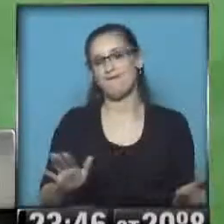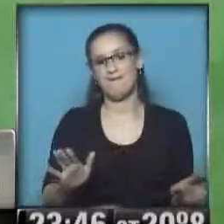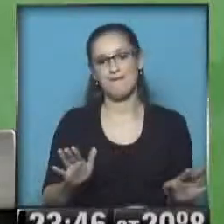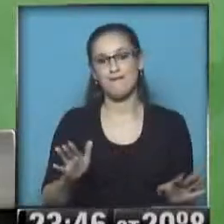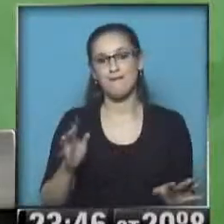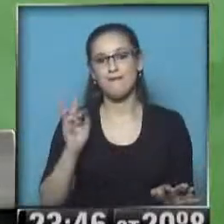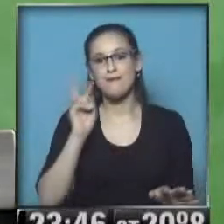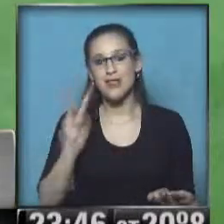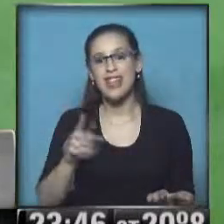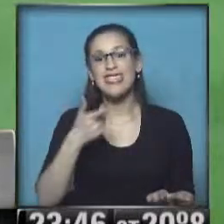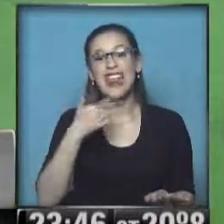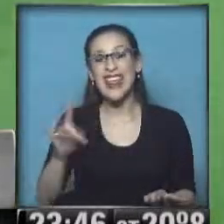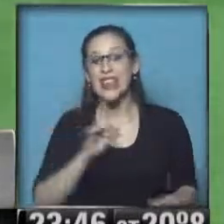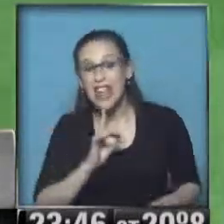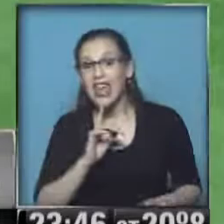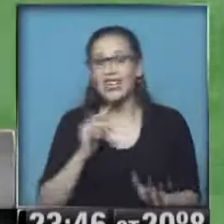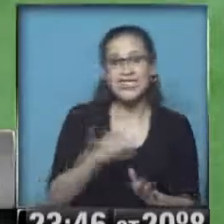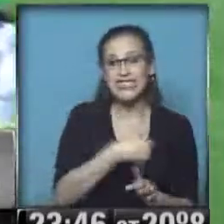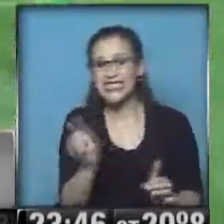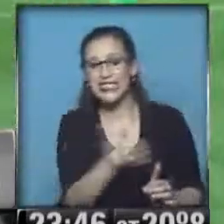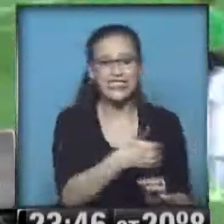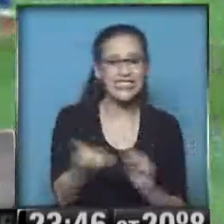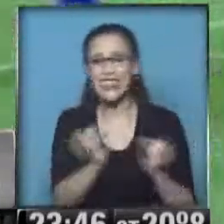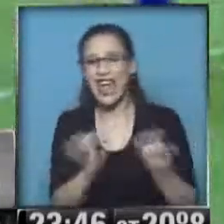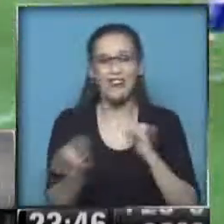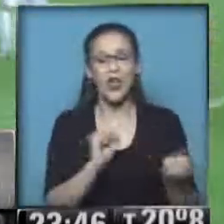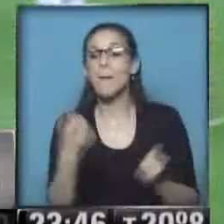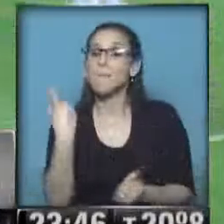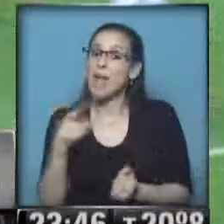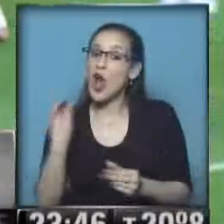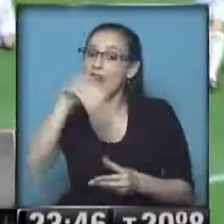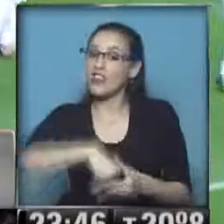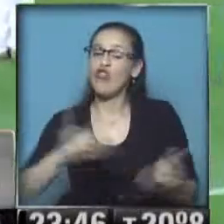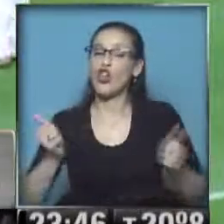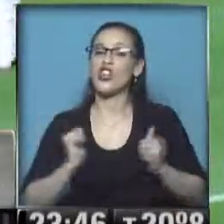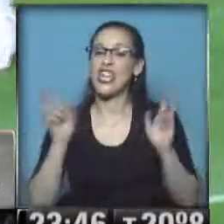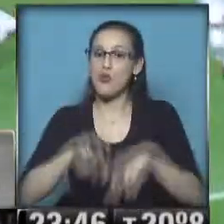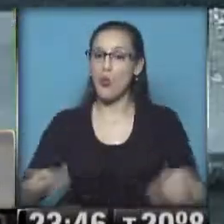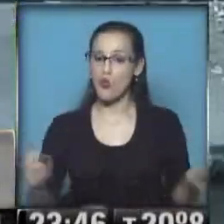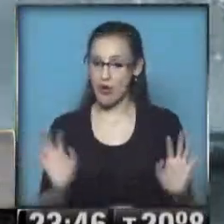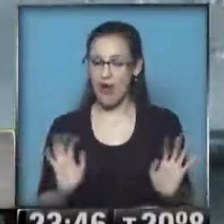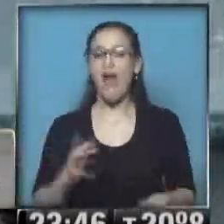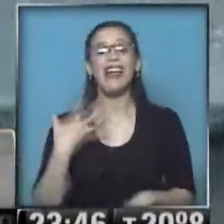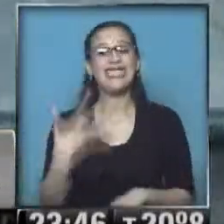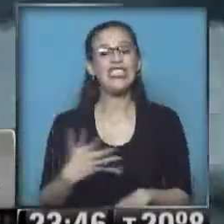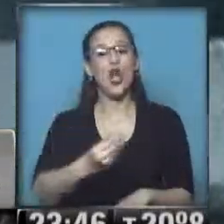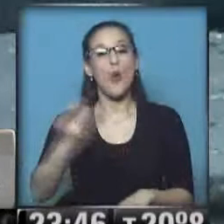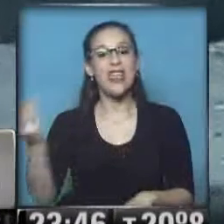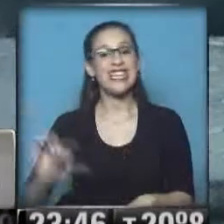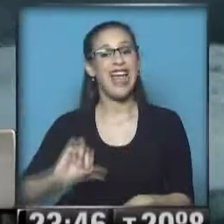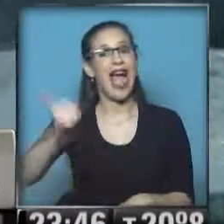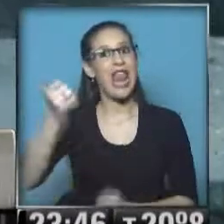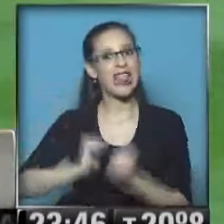vivía, caminando de un lado al otro, muchos nervios, pero en la tribuna. Es el quinto título del Cholo como entrenador de este